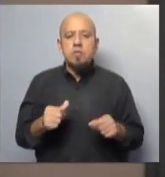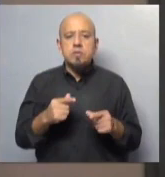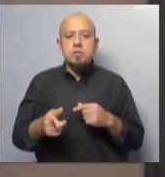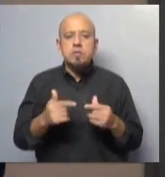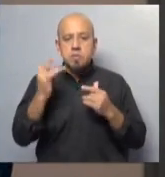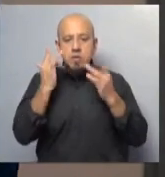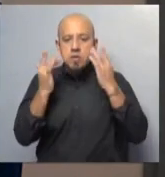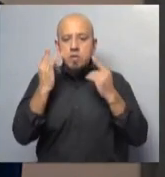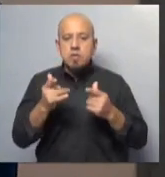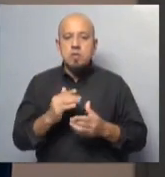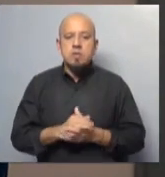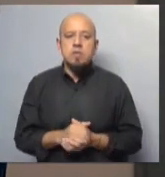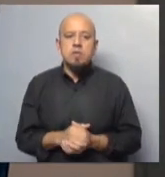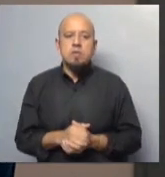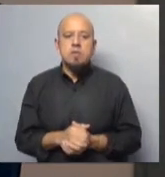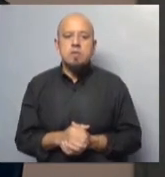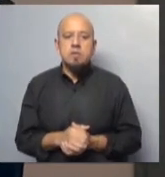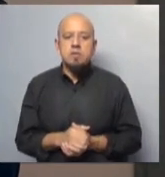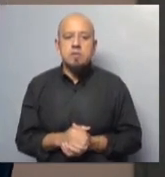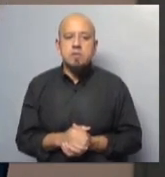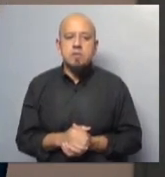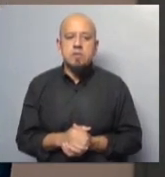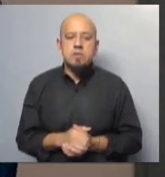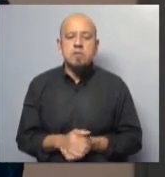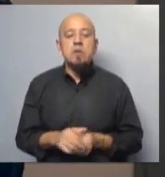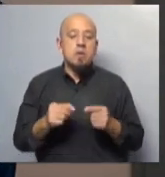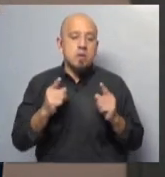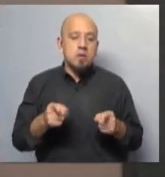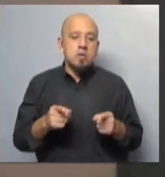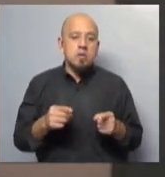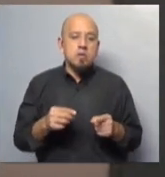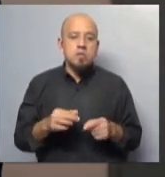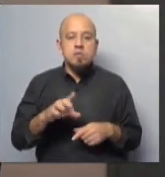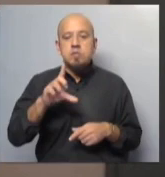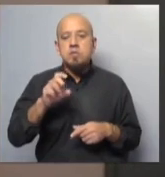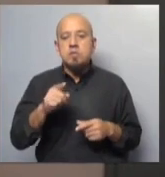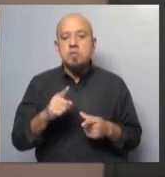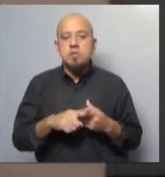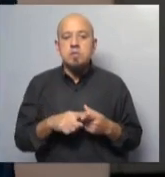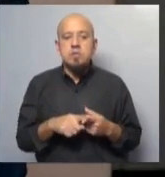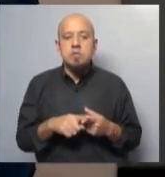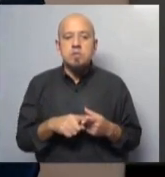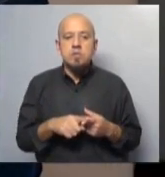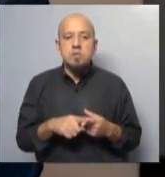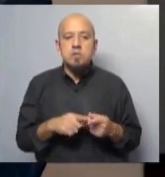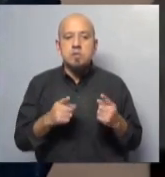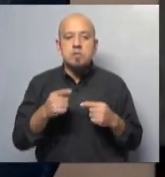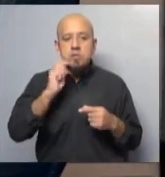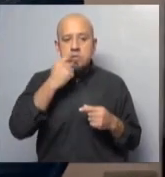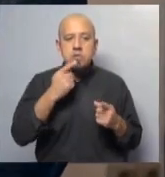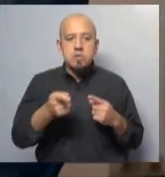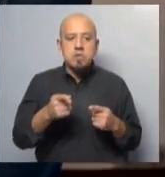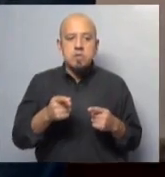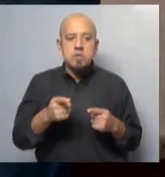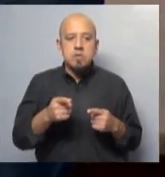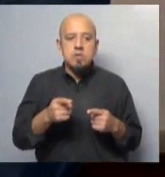hecho artístico? Muy bien, esos son obviamente tremendos desafíos. ¿Qué es lo que te gustó